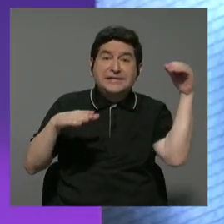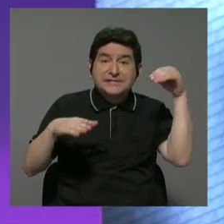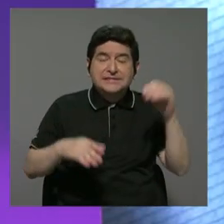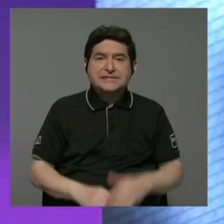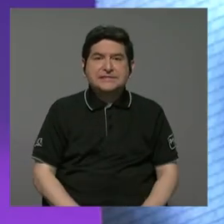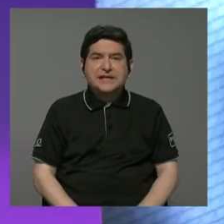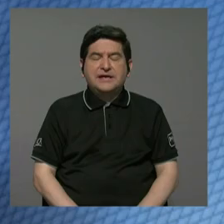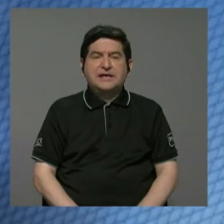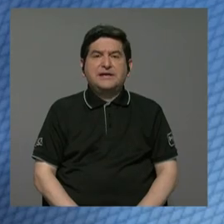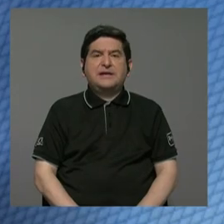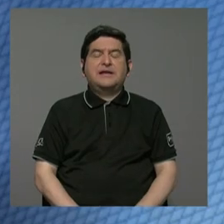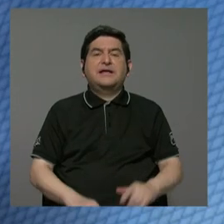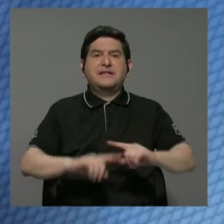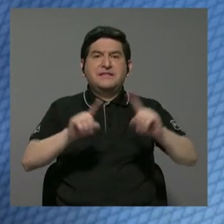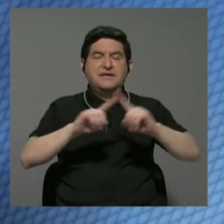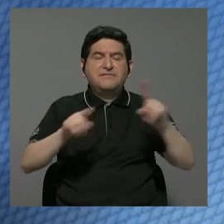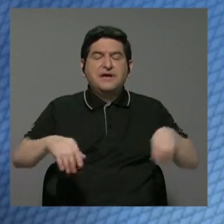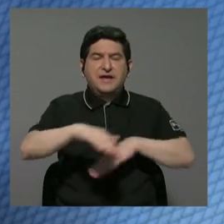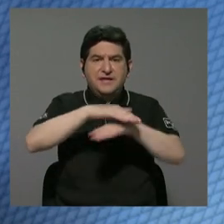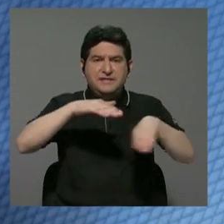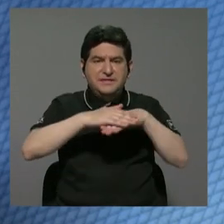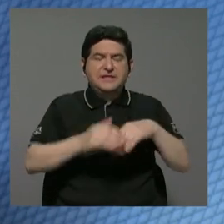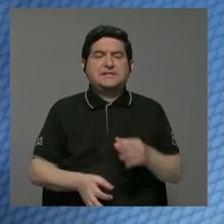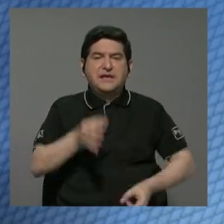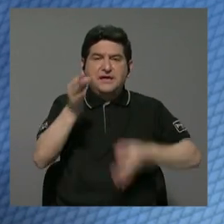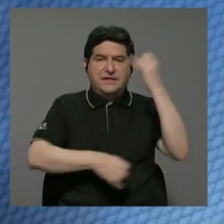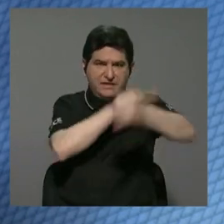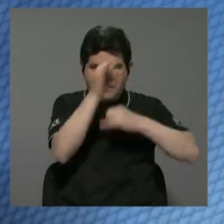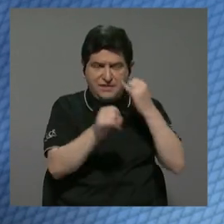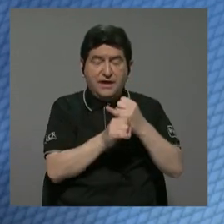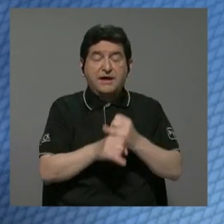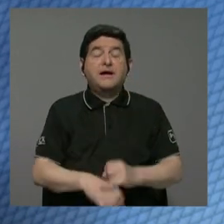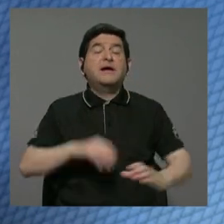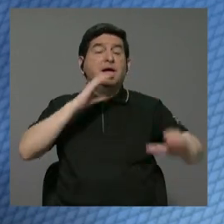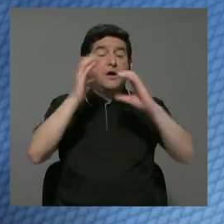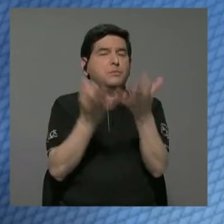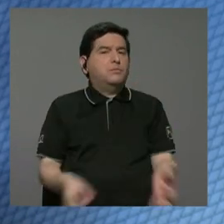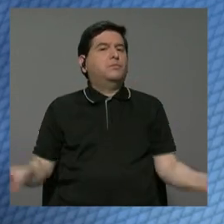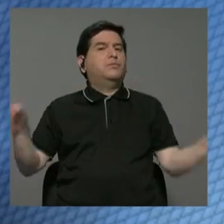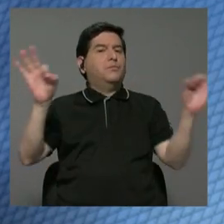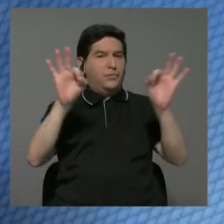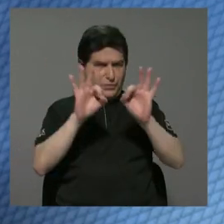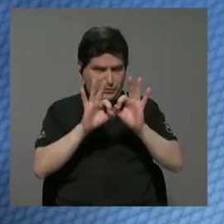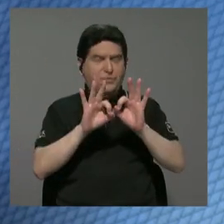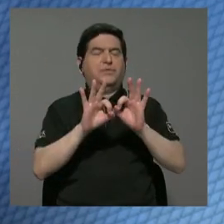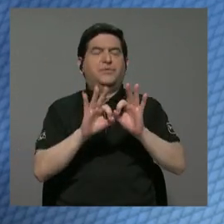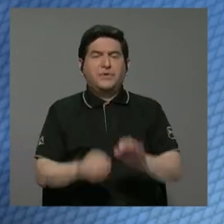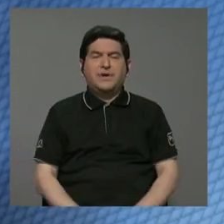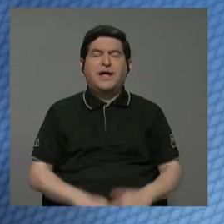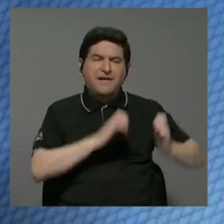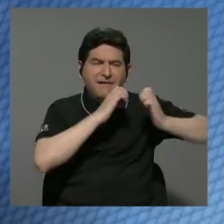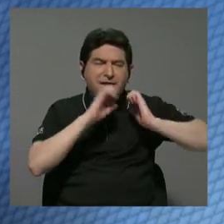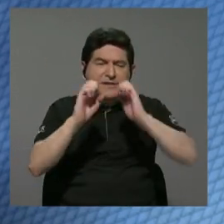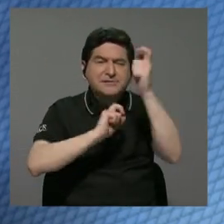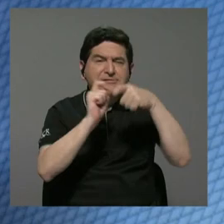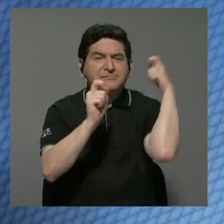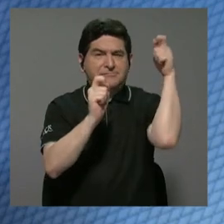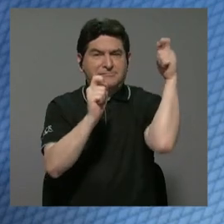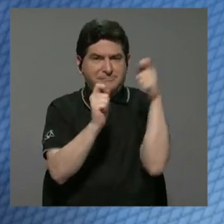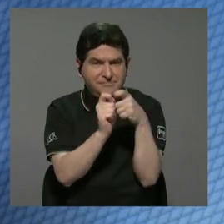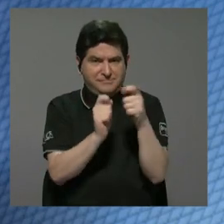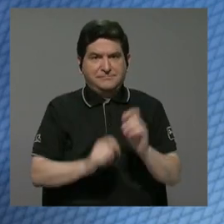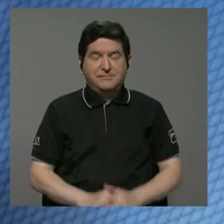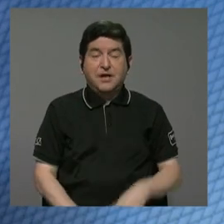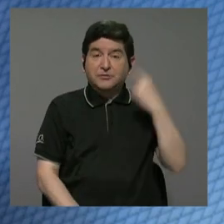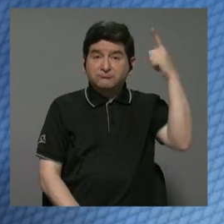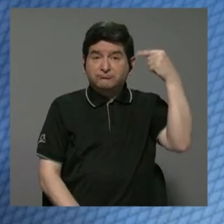nivel de sede jurídica internacional. Hemos pensado que a nivel de comunicación también es muy importante tener estrategias específicas, dado que